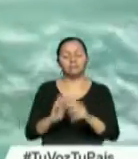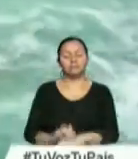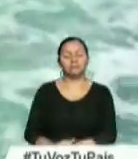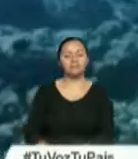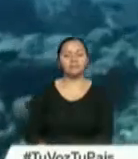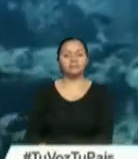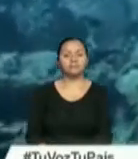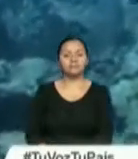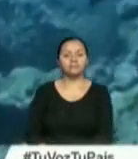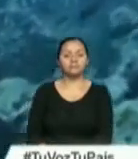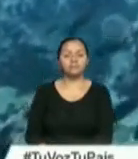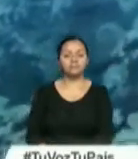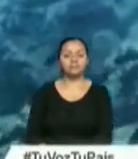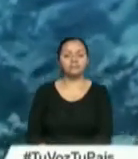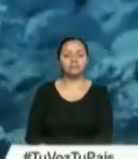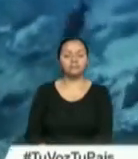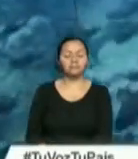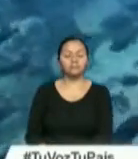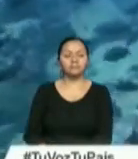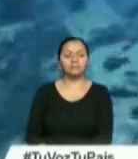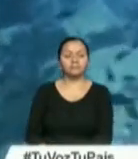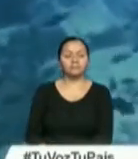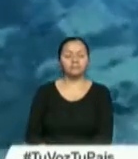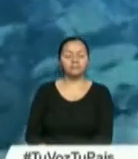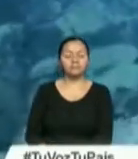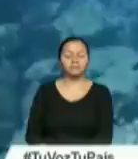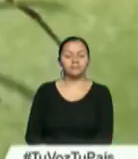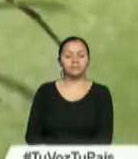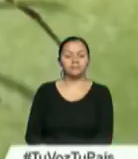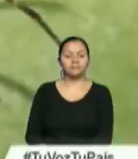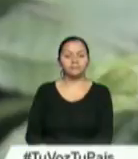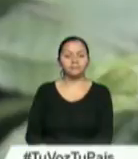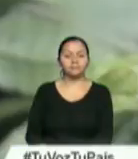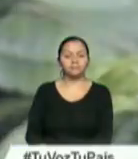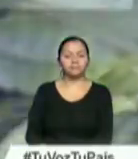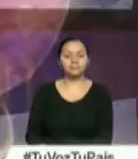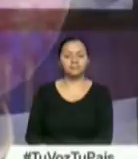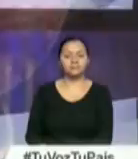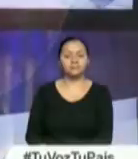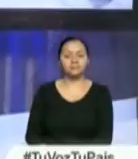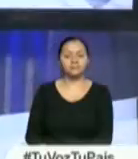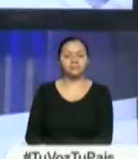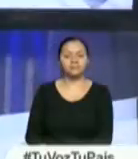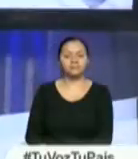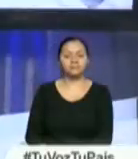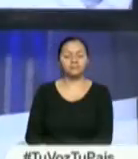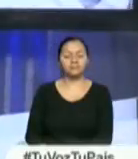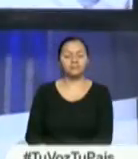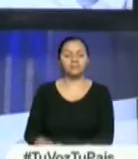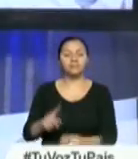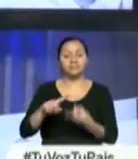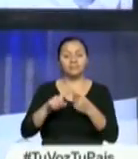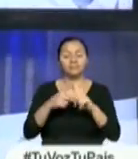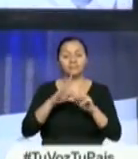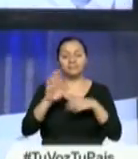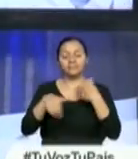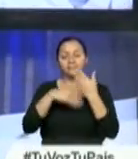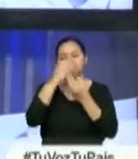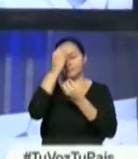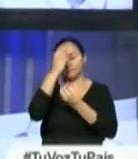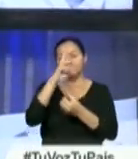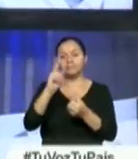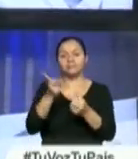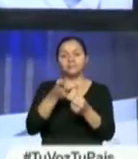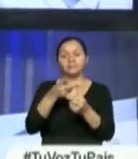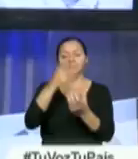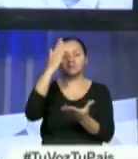de los recursos genéticos. Cristina Pavón, Noticiero Ciudadano. Amigos, con esta información hacemos una